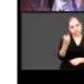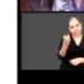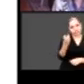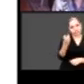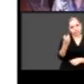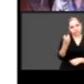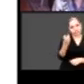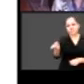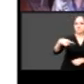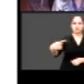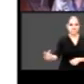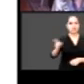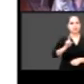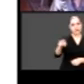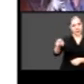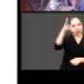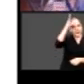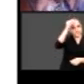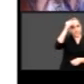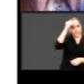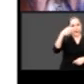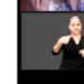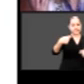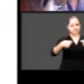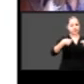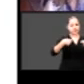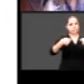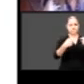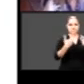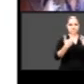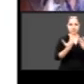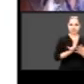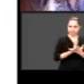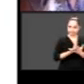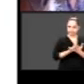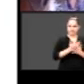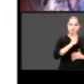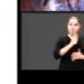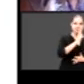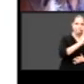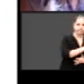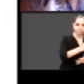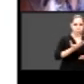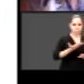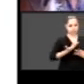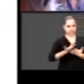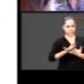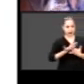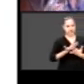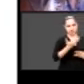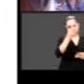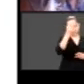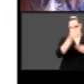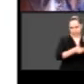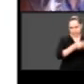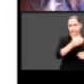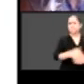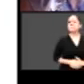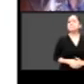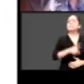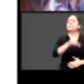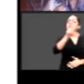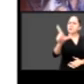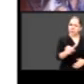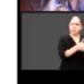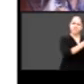turnos los niños se cansan y también esa interacción tiene que llegar a un fin entonces